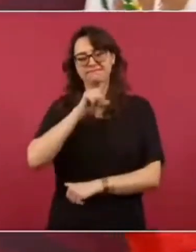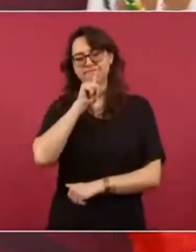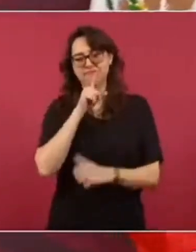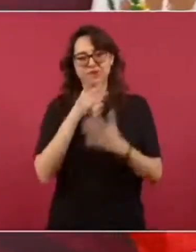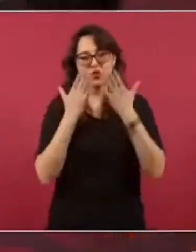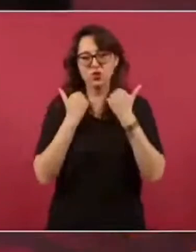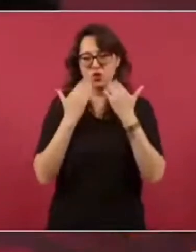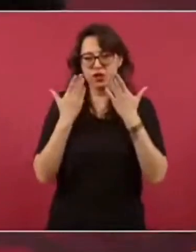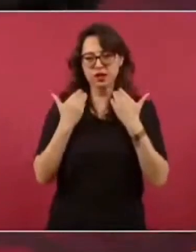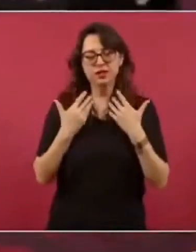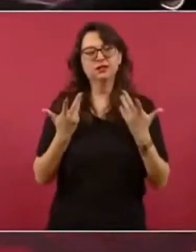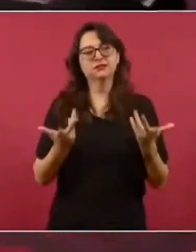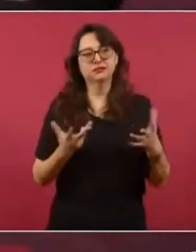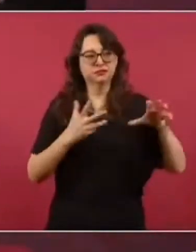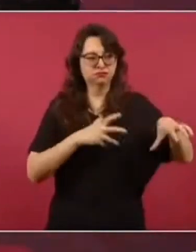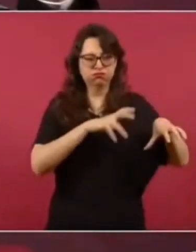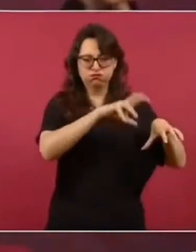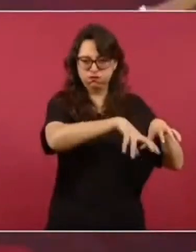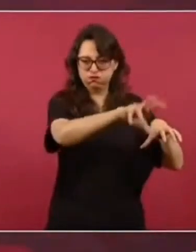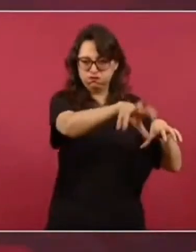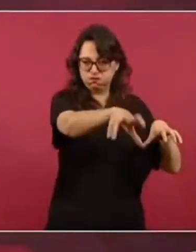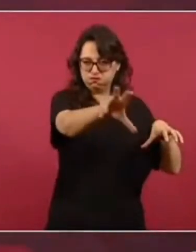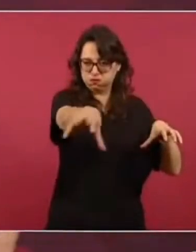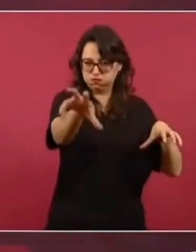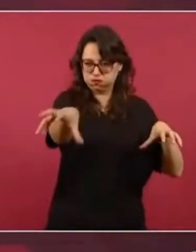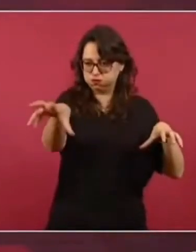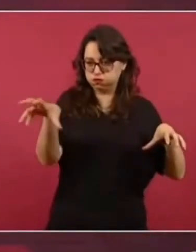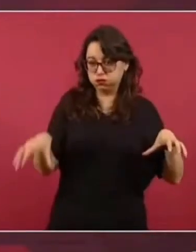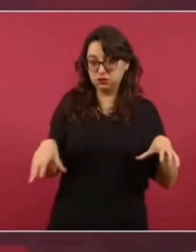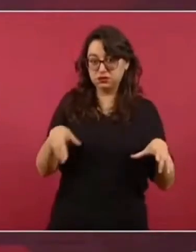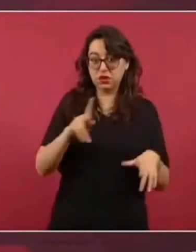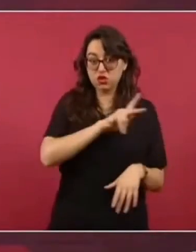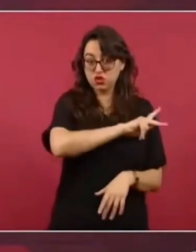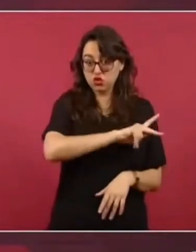Hay mucha dispersión, mucha dispersión.